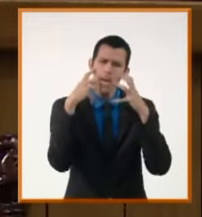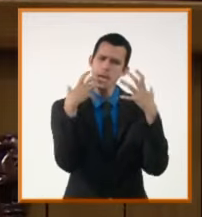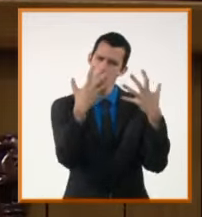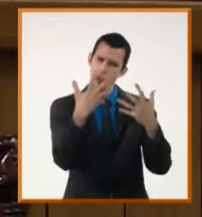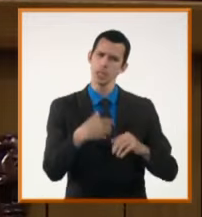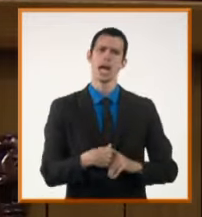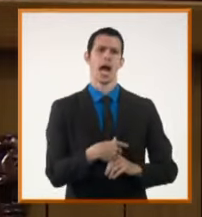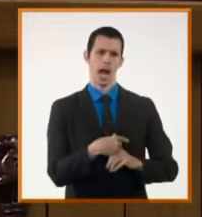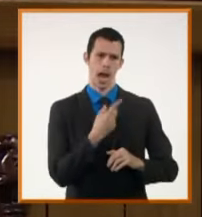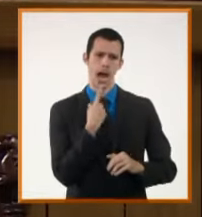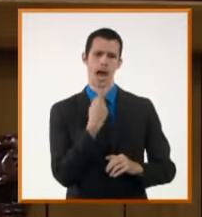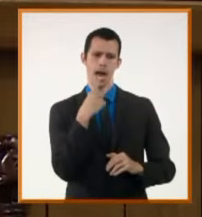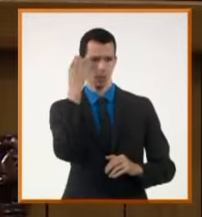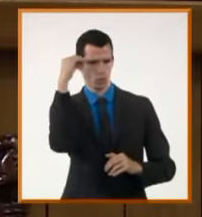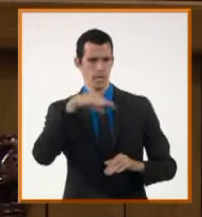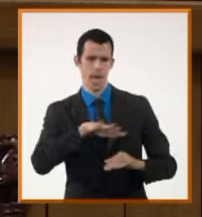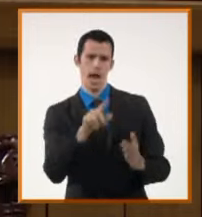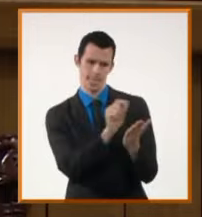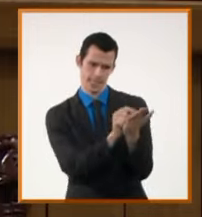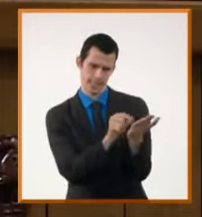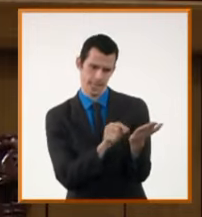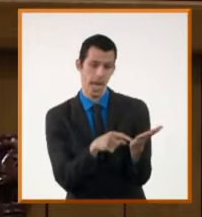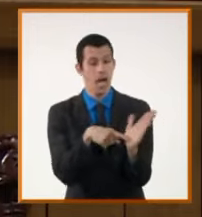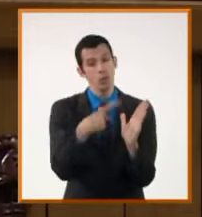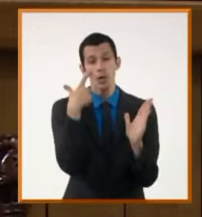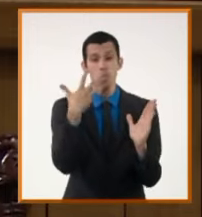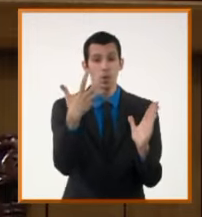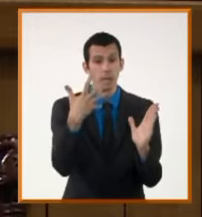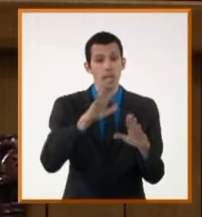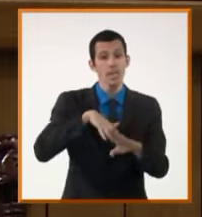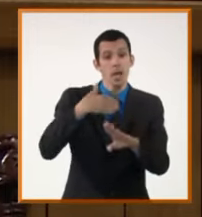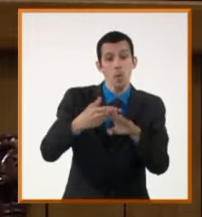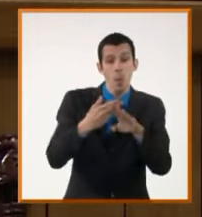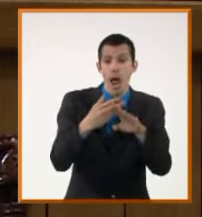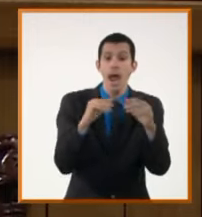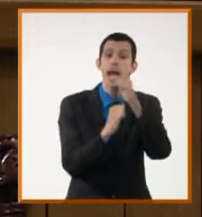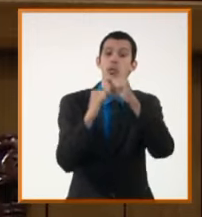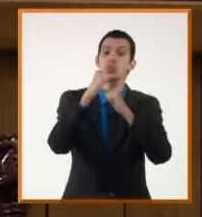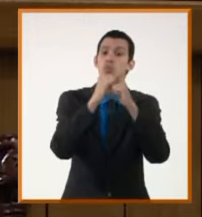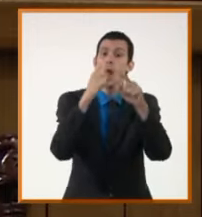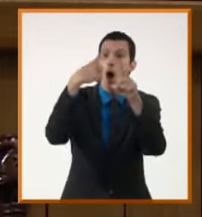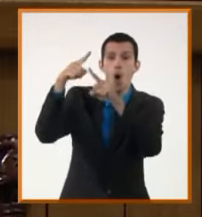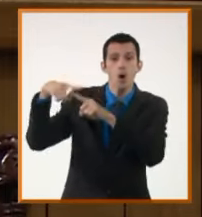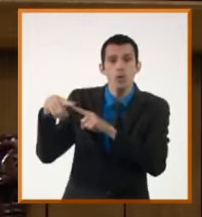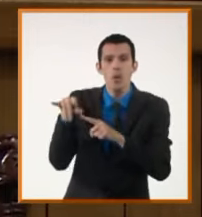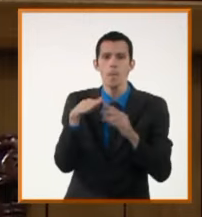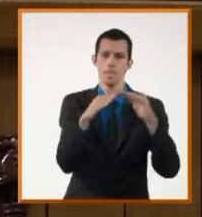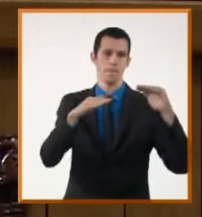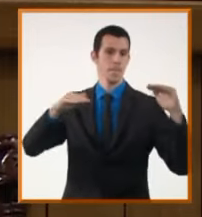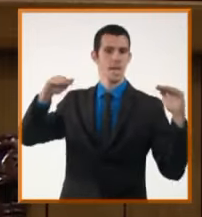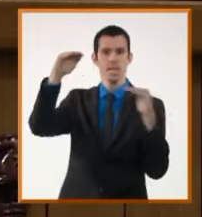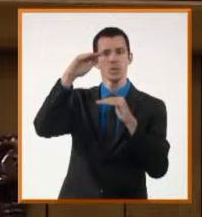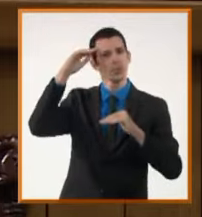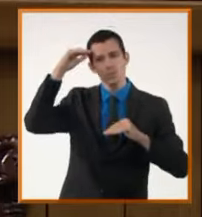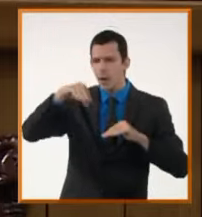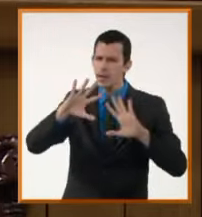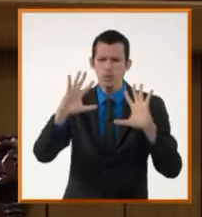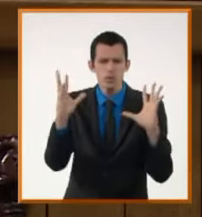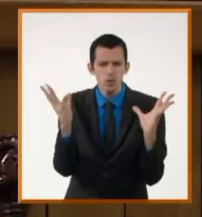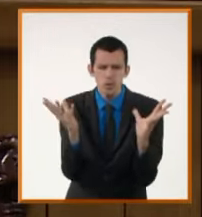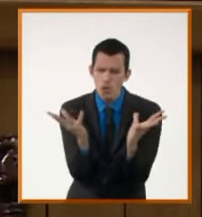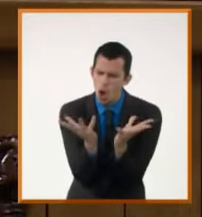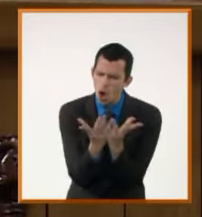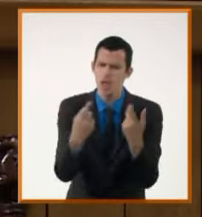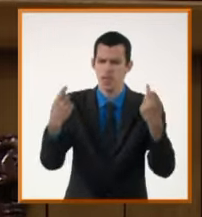tienen claro los ministros y las instituciones nacionales que el plan que está aprobado de cada ministerio hay que